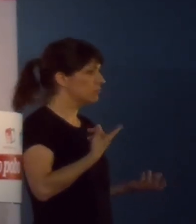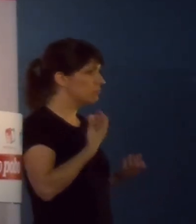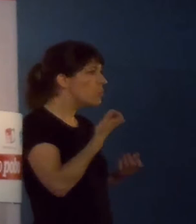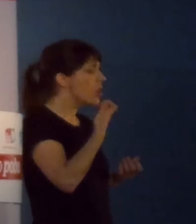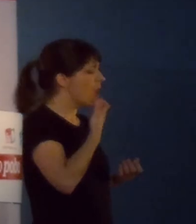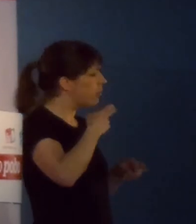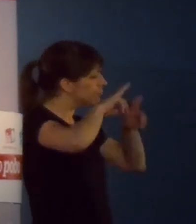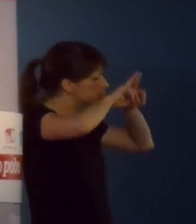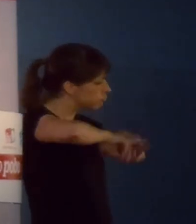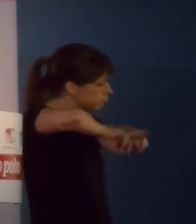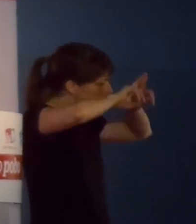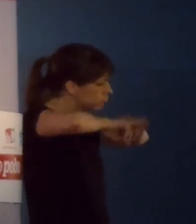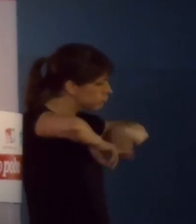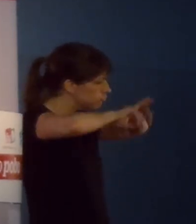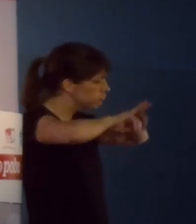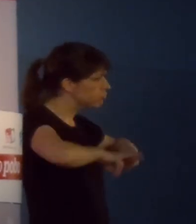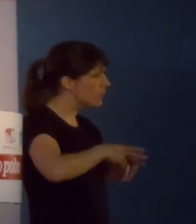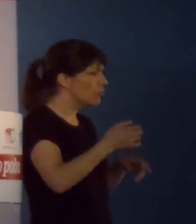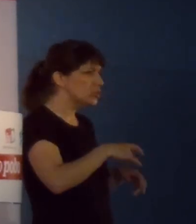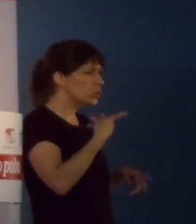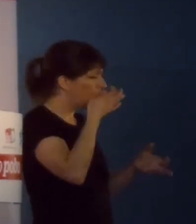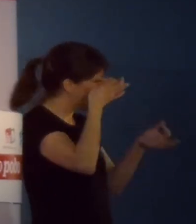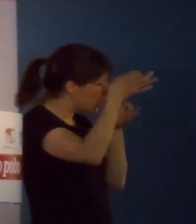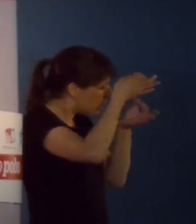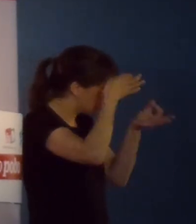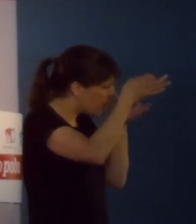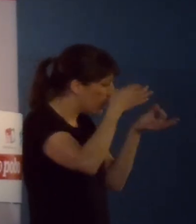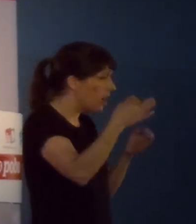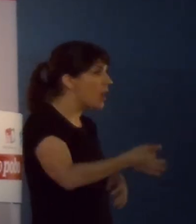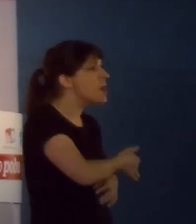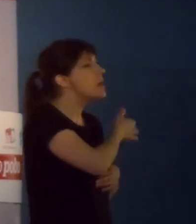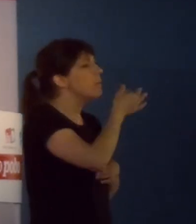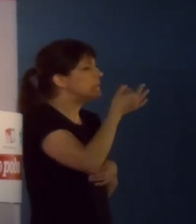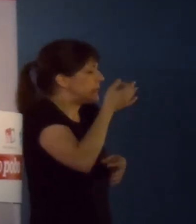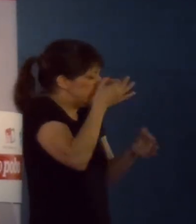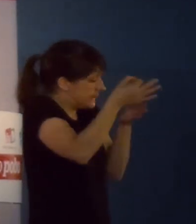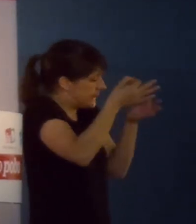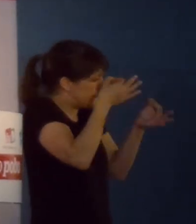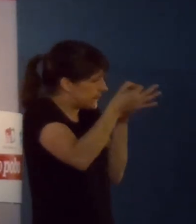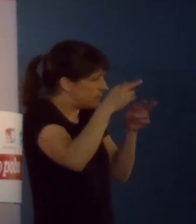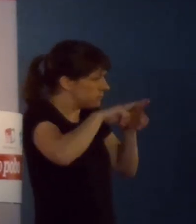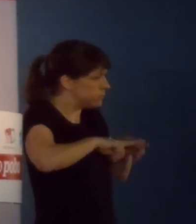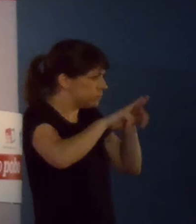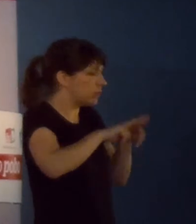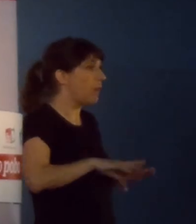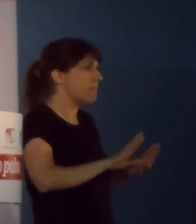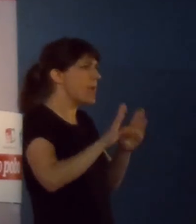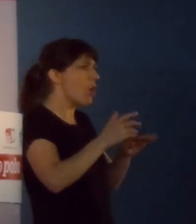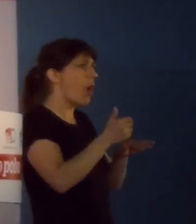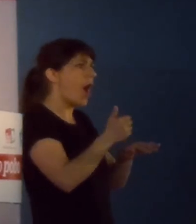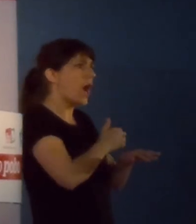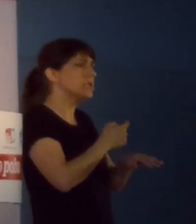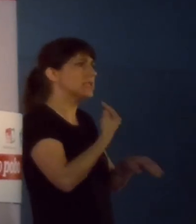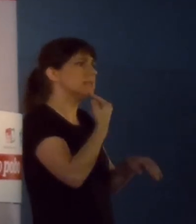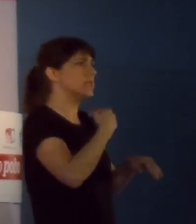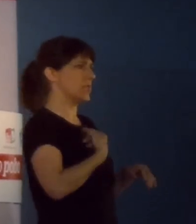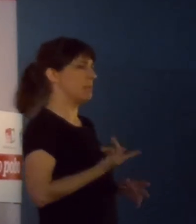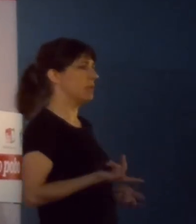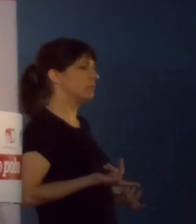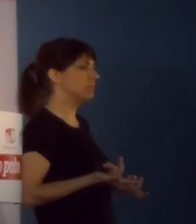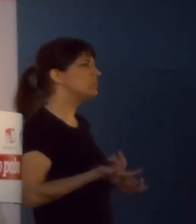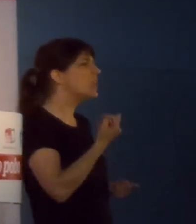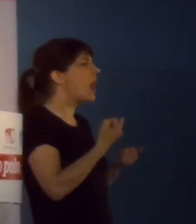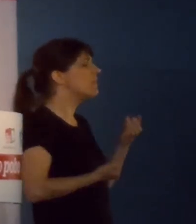examinarlo todo con máis grande cuidado e con máis grande escrúpulo, pero compre que se me diga cal é